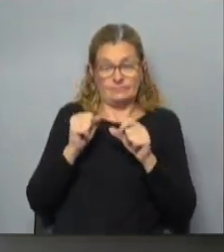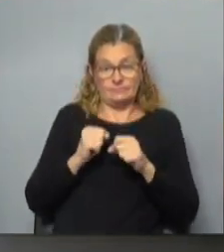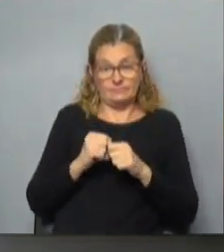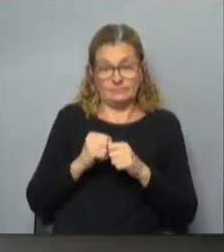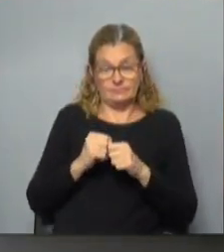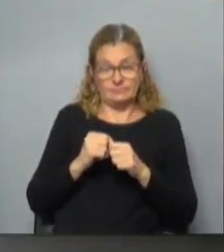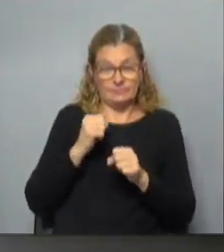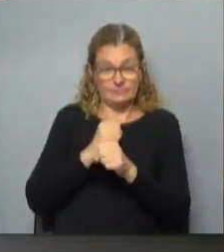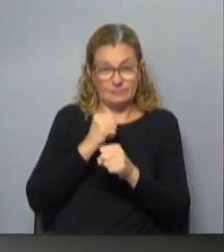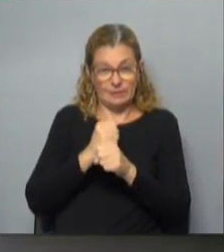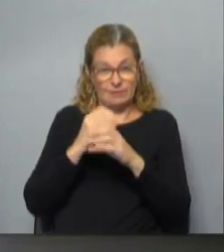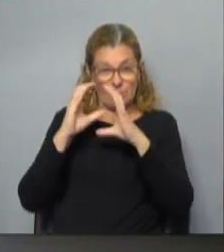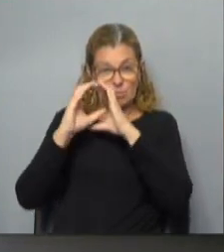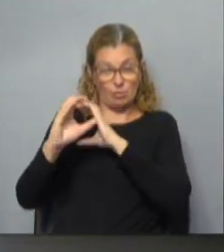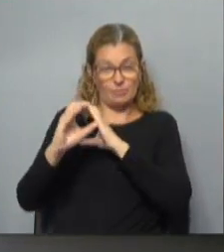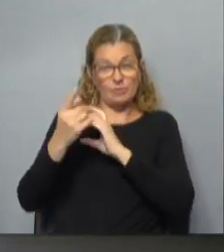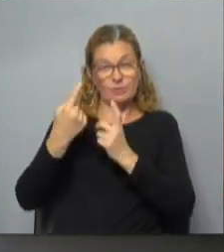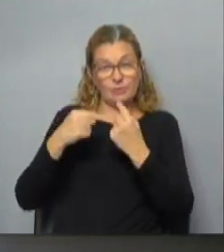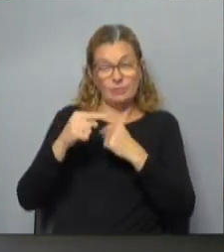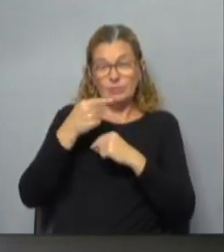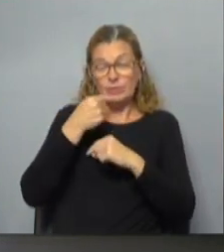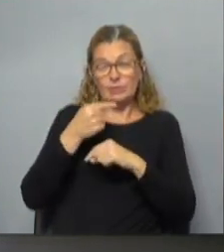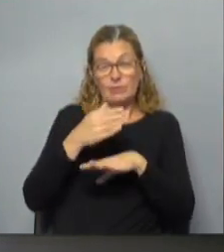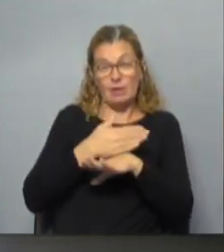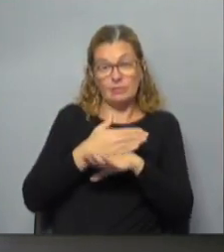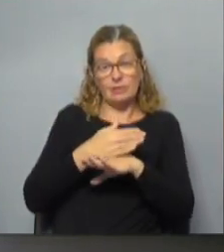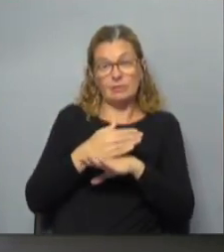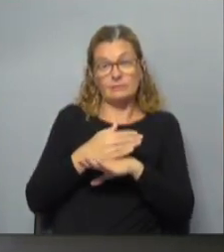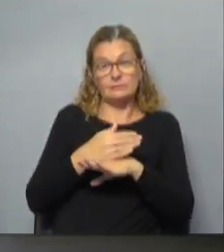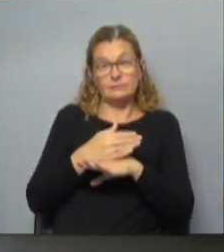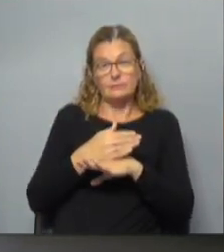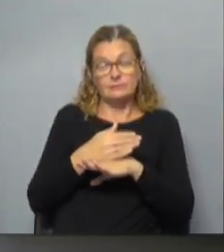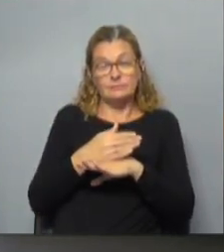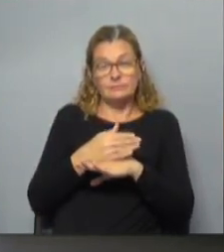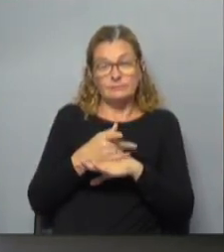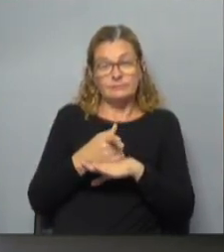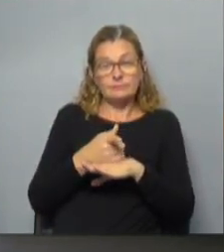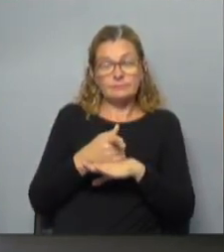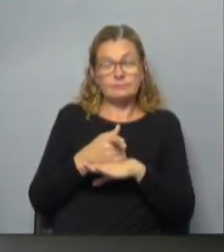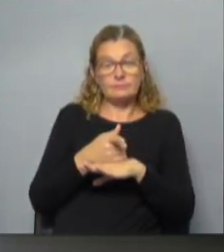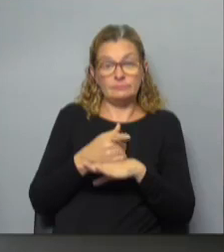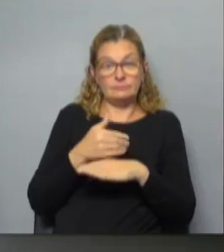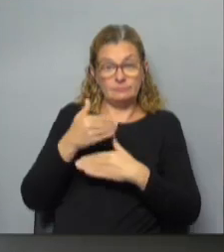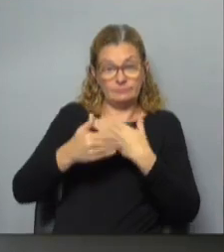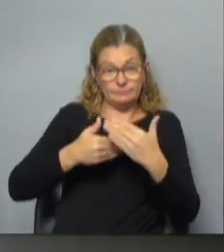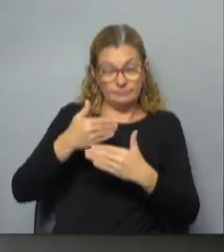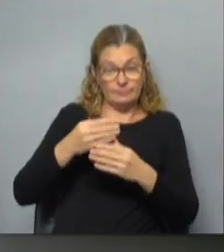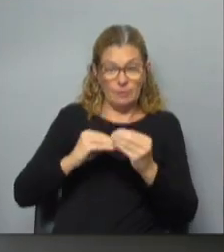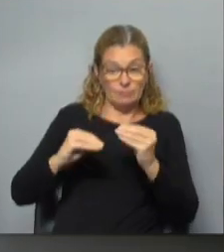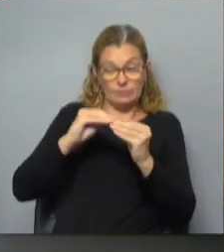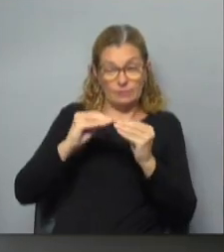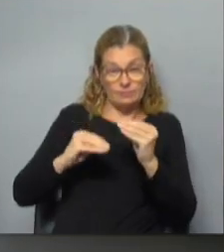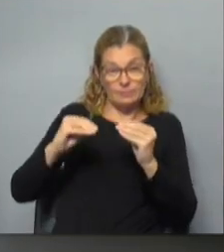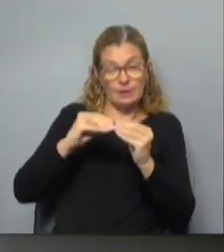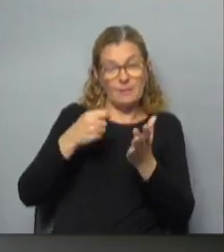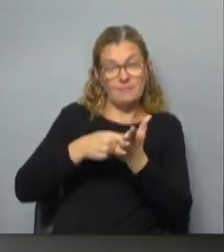el funcionamiento del hombre así como hemos dicho en algún momento de que los sucesivos incrementos en el